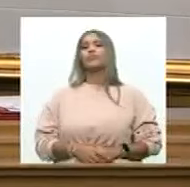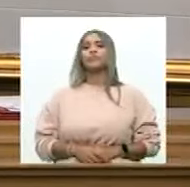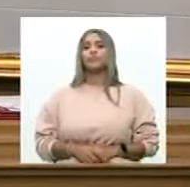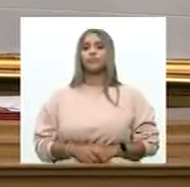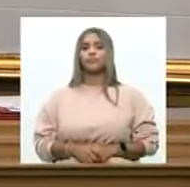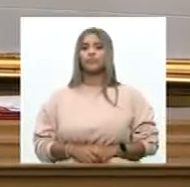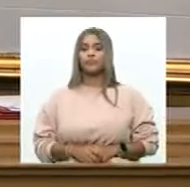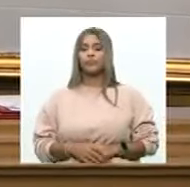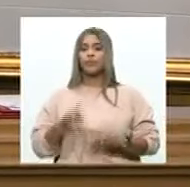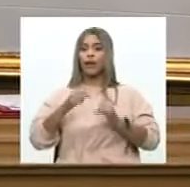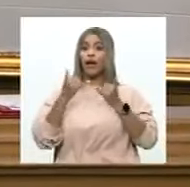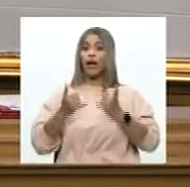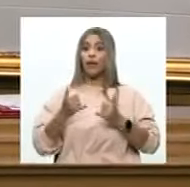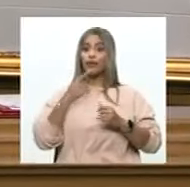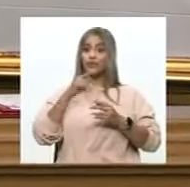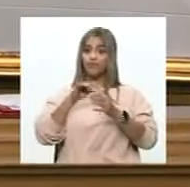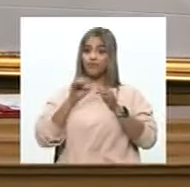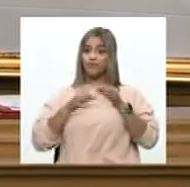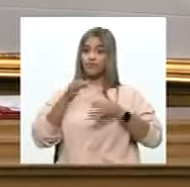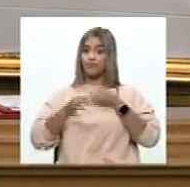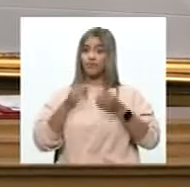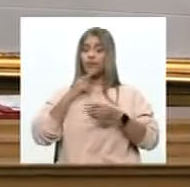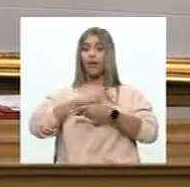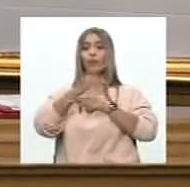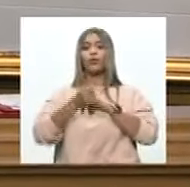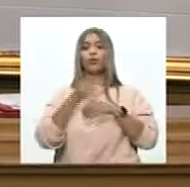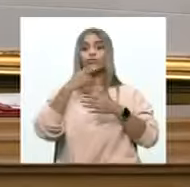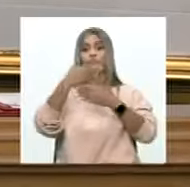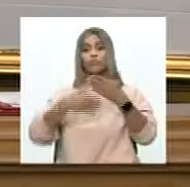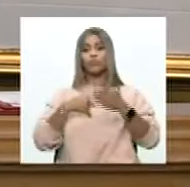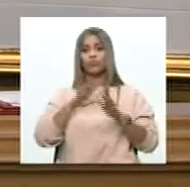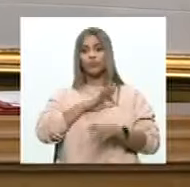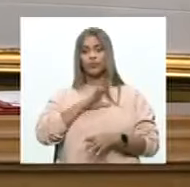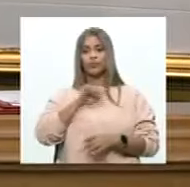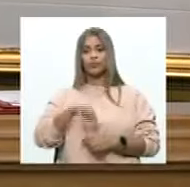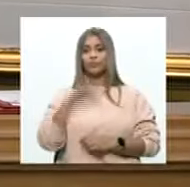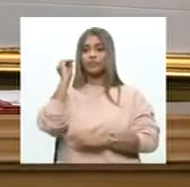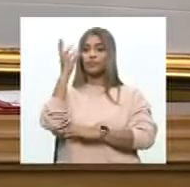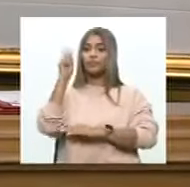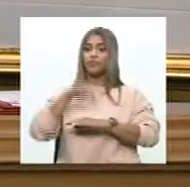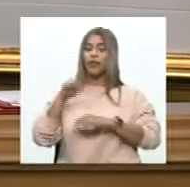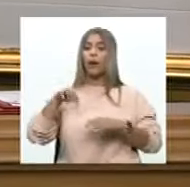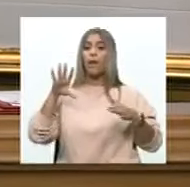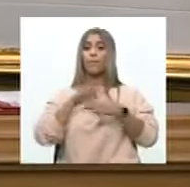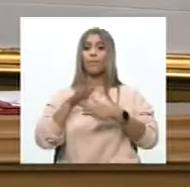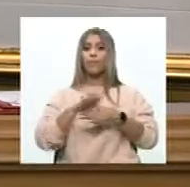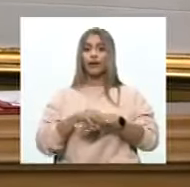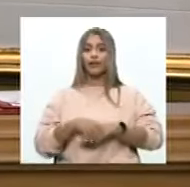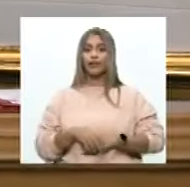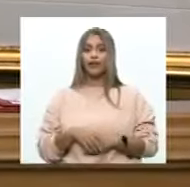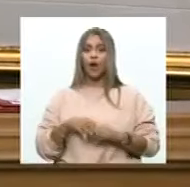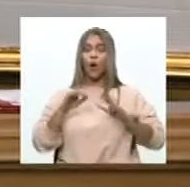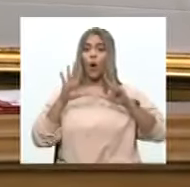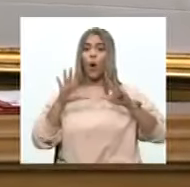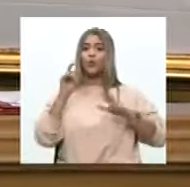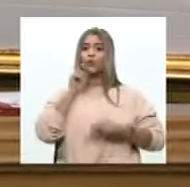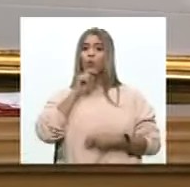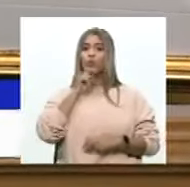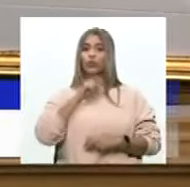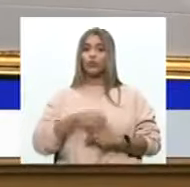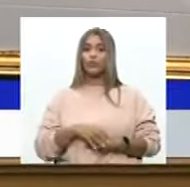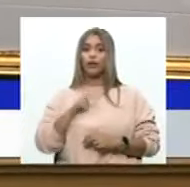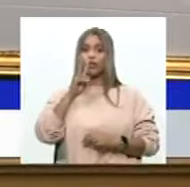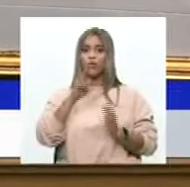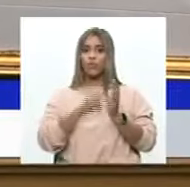Ciudadano subsecretario, sírvase dar lectura al proyecto de acta de la sesión ordinaria correspondiente el día martes 8 de octubre